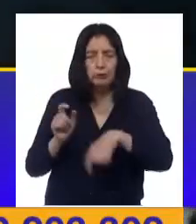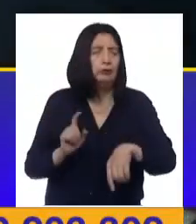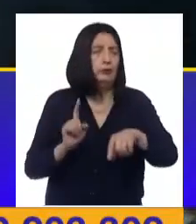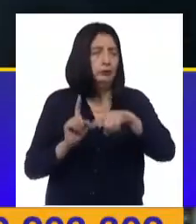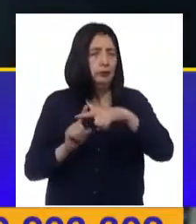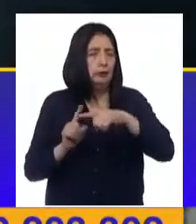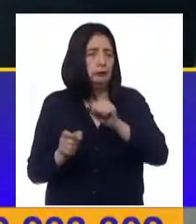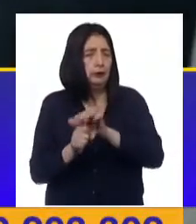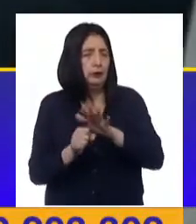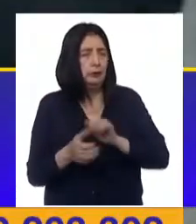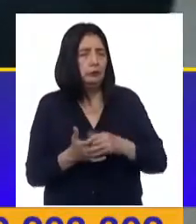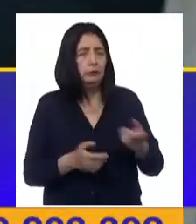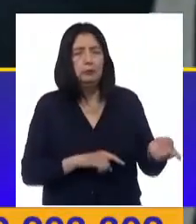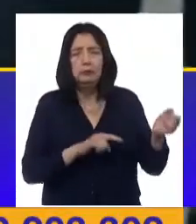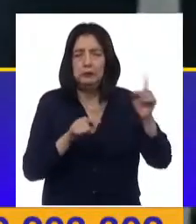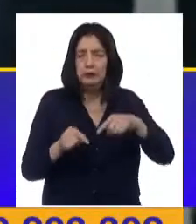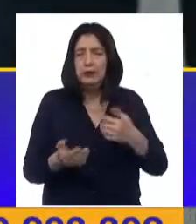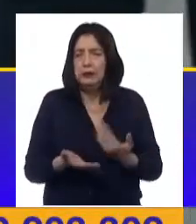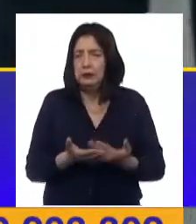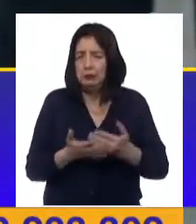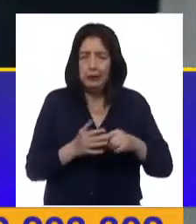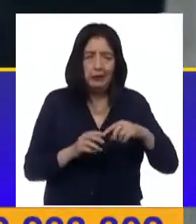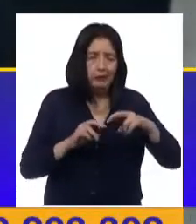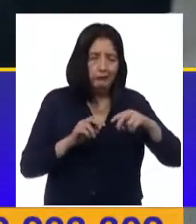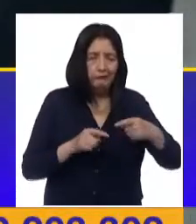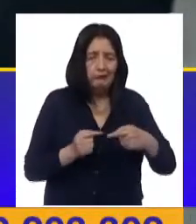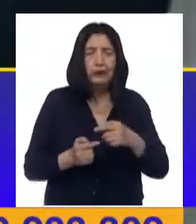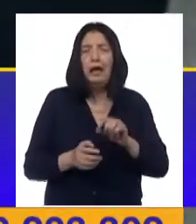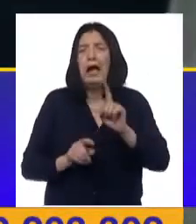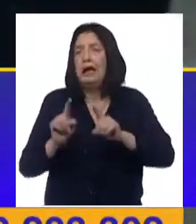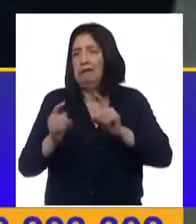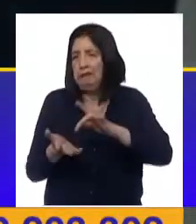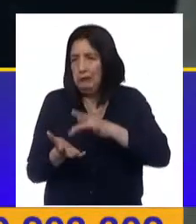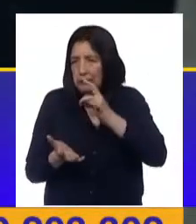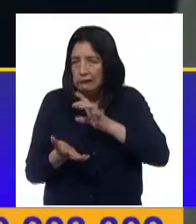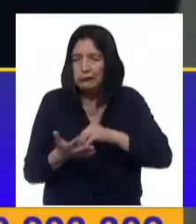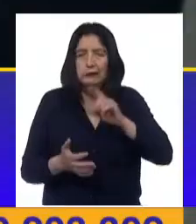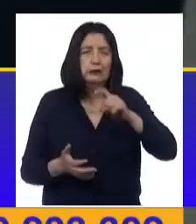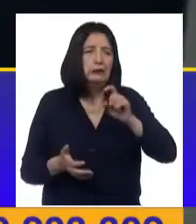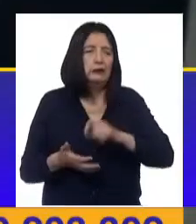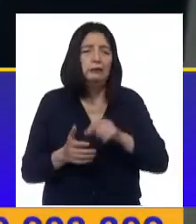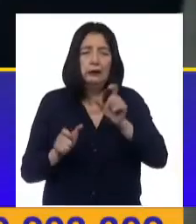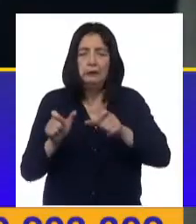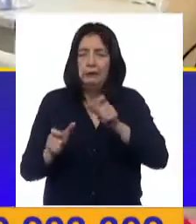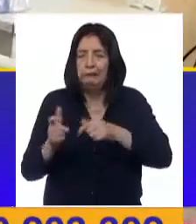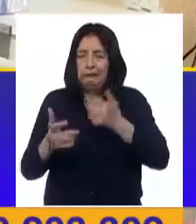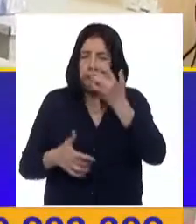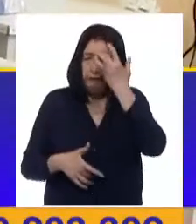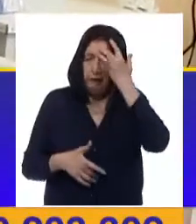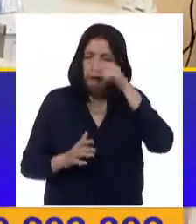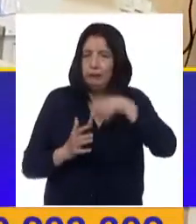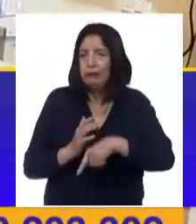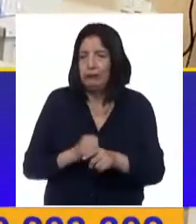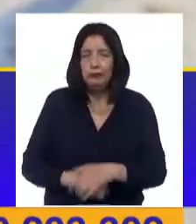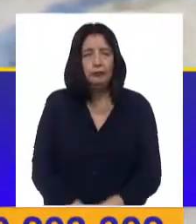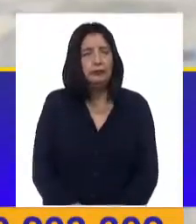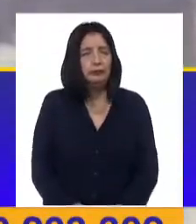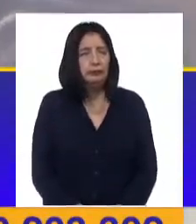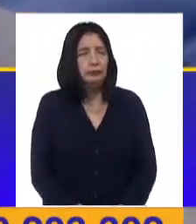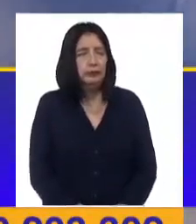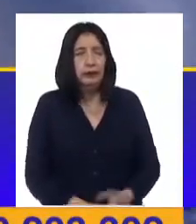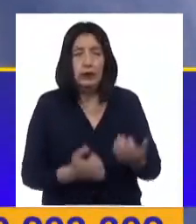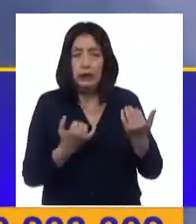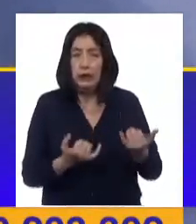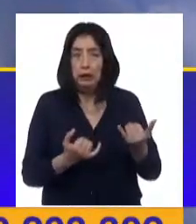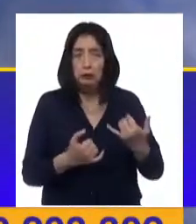positivos. Vienen snorkel, vienen pruebas, vienen algunos medicamentos necesarios para el manejo de los pacientes críticos. Hasta